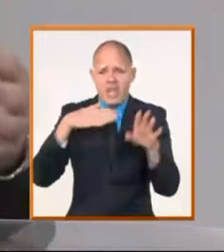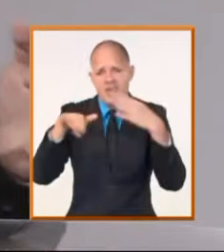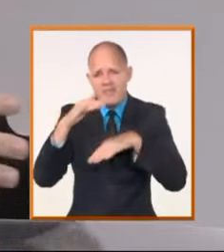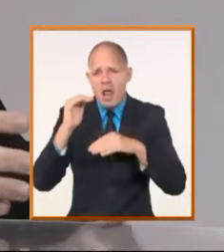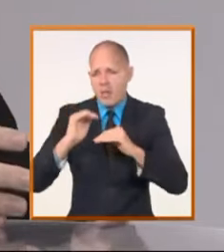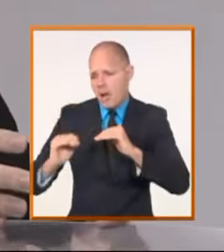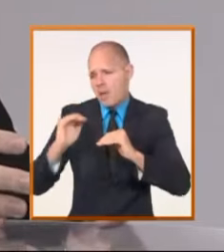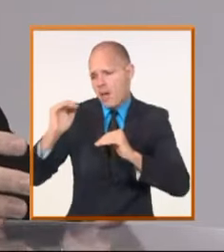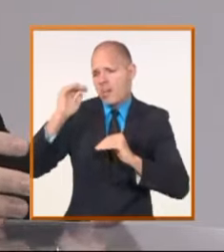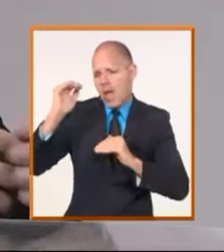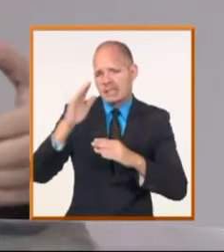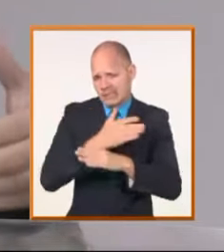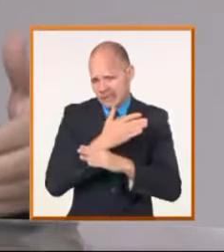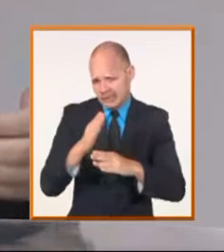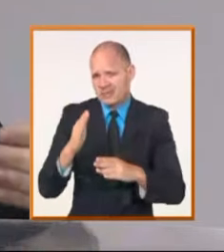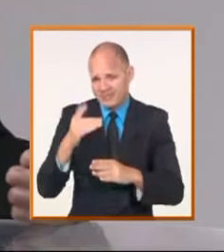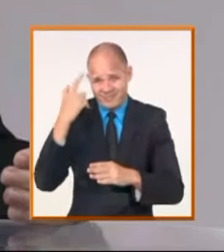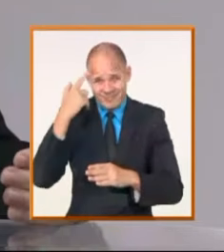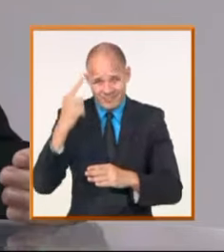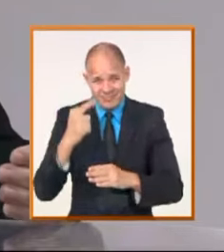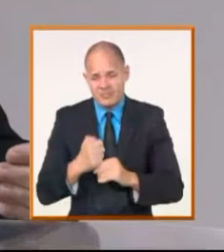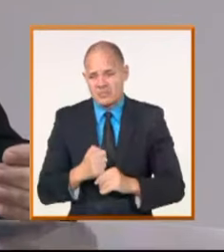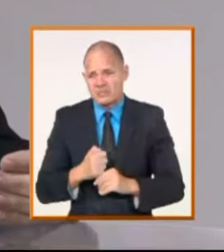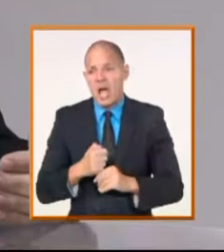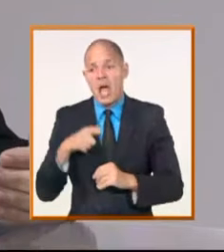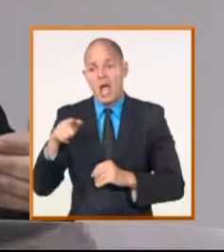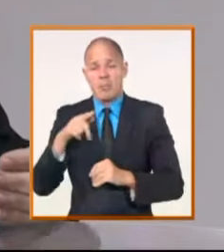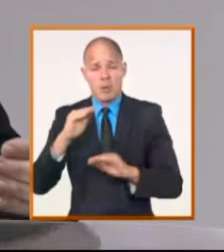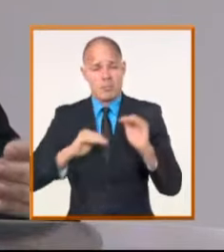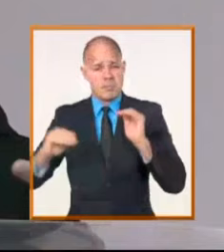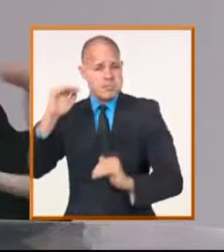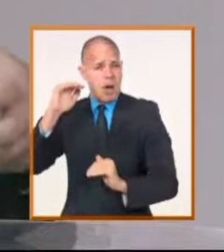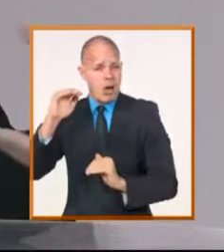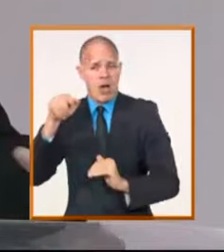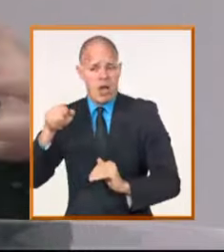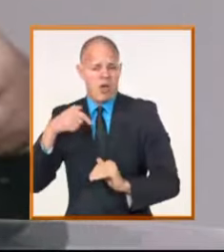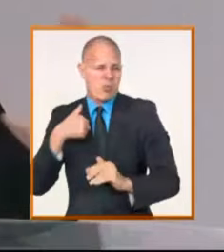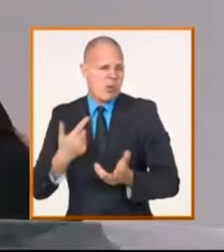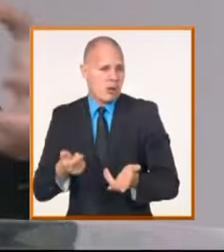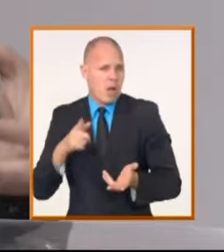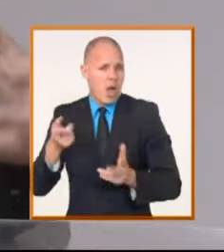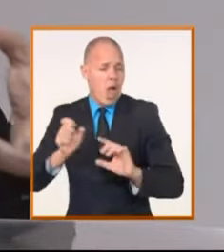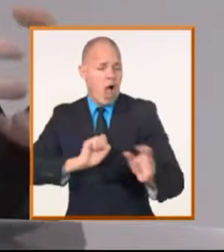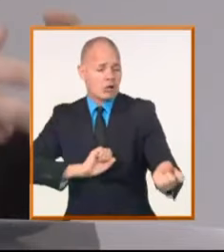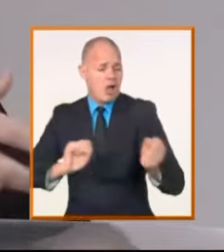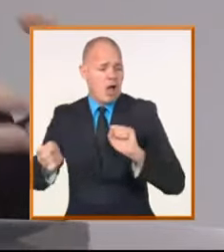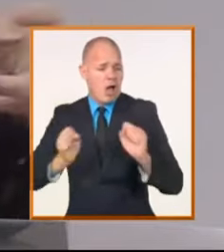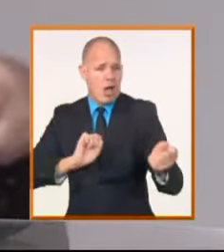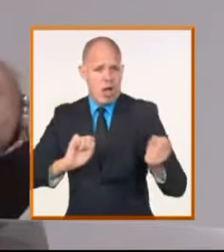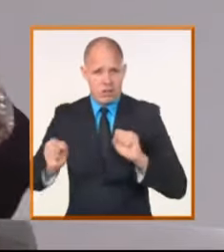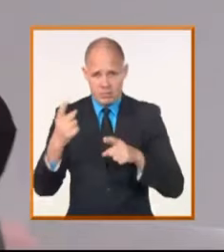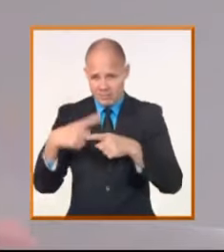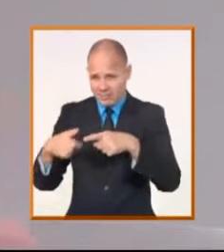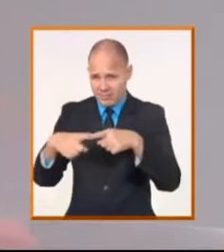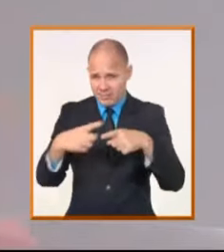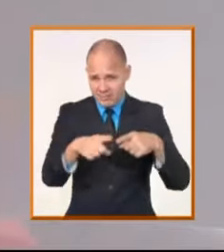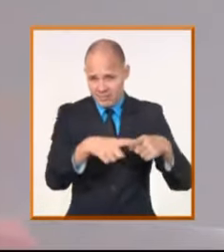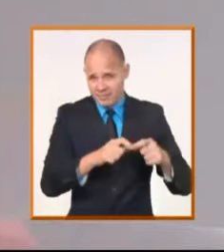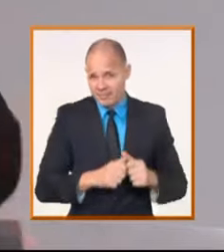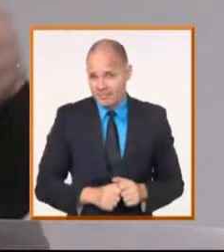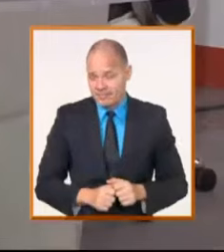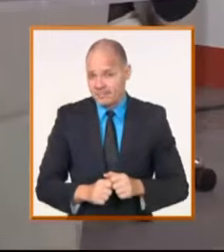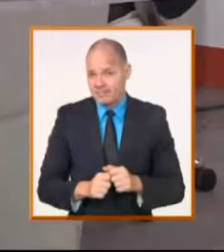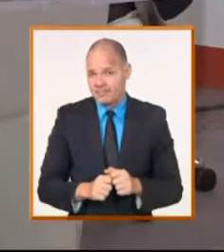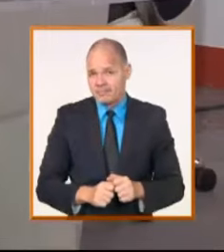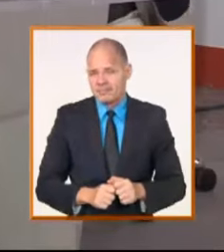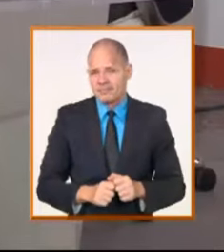el país, eso no quiere decir que es un bloque monolítico. Y las políticas efectivas, claro, las políticas públicas son el resultado de la interacción entre los distintos actores, sobre todo las élites de poder.